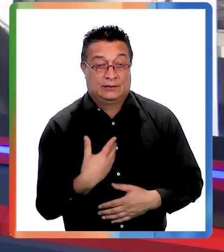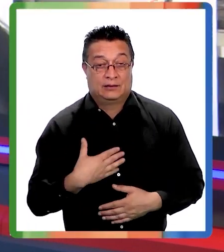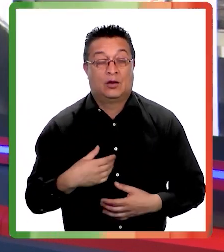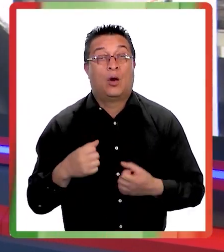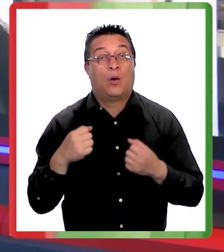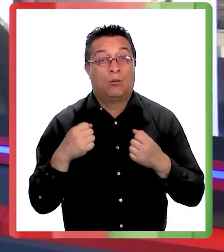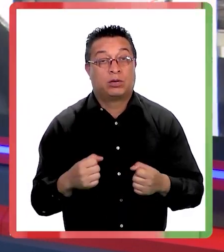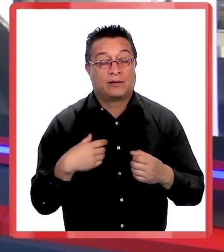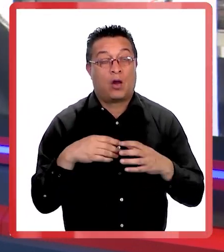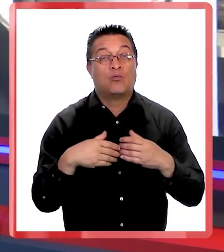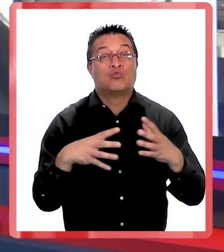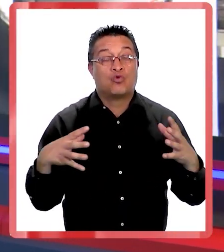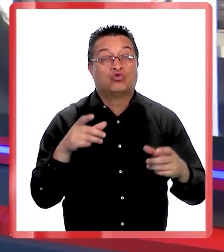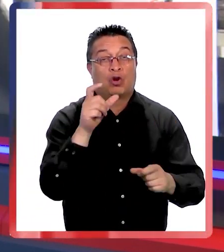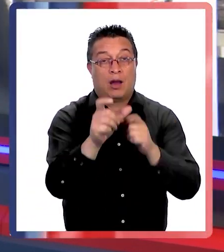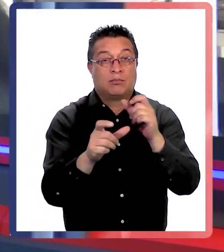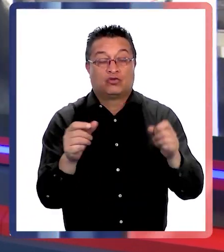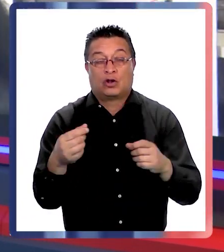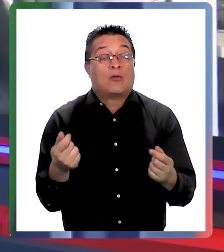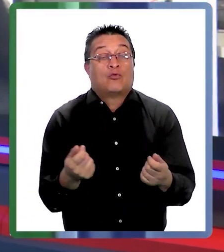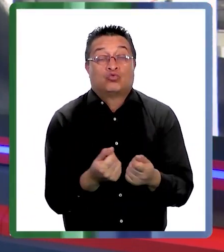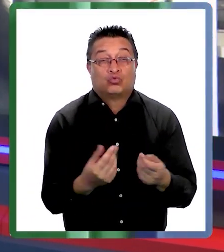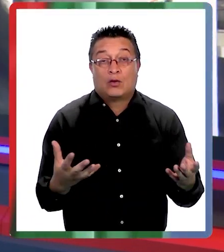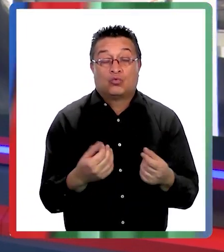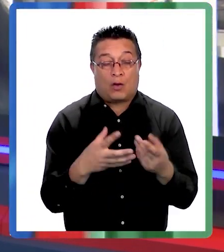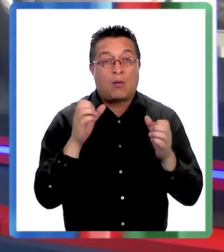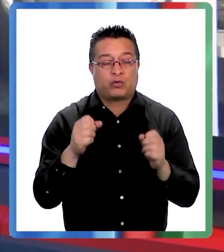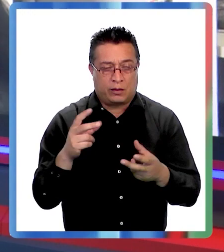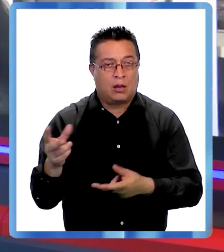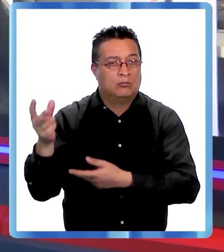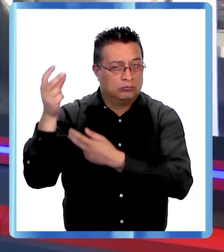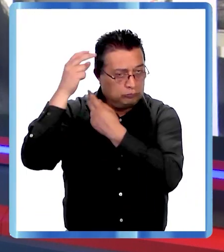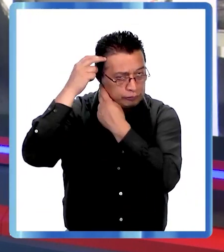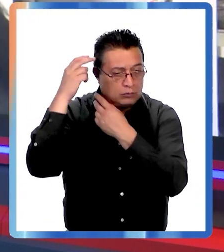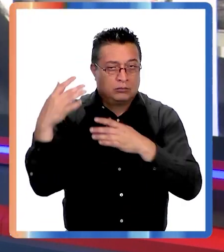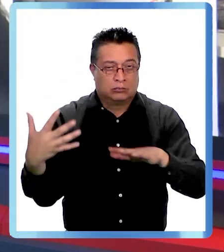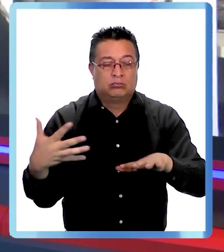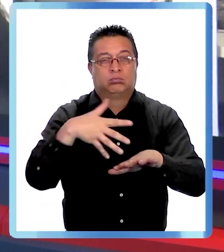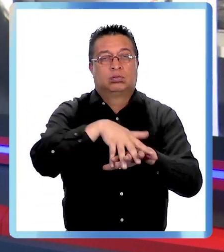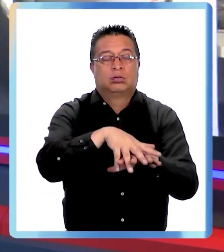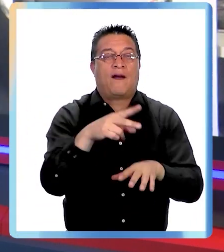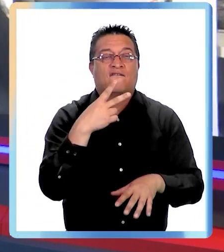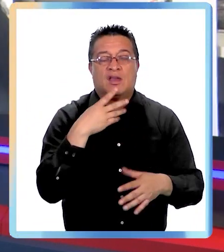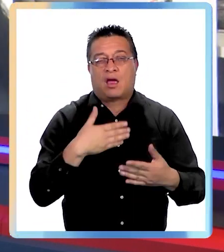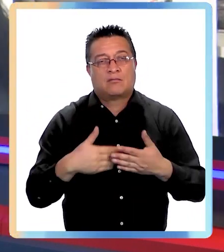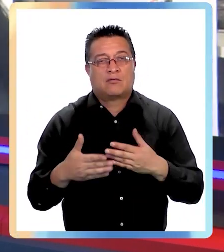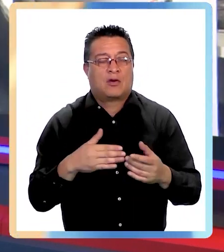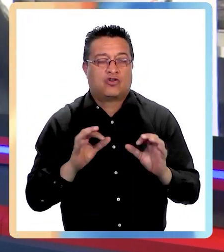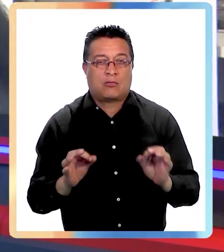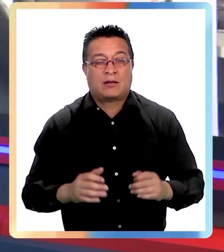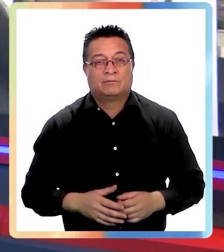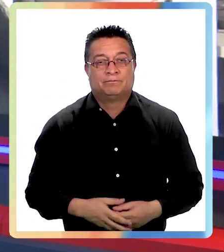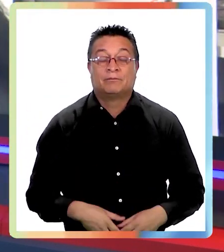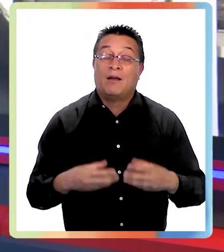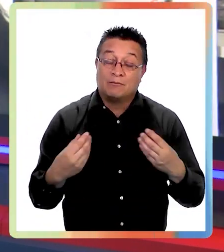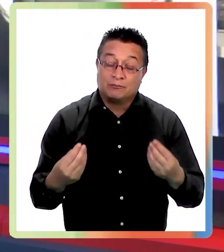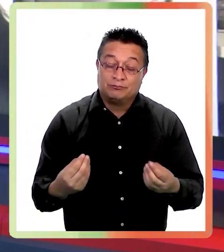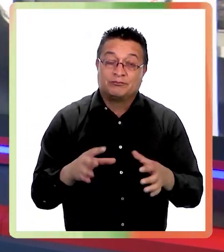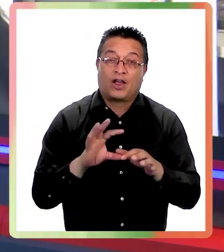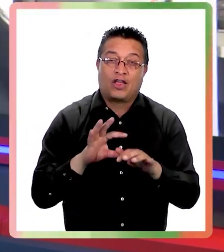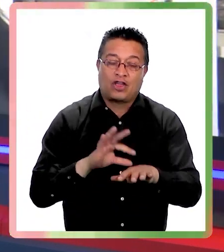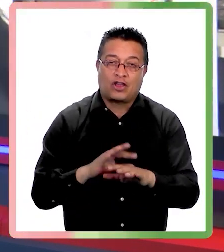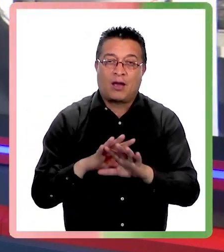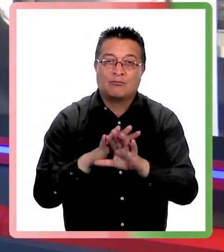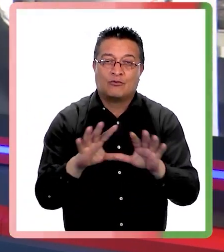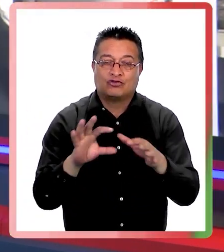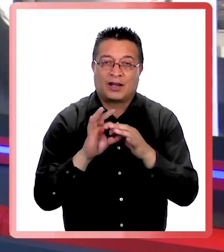de que podemos, a muchos pacientes que no tienen recursos, implantarlos e integrarlos a una vida muy normal.